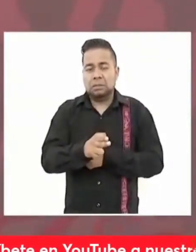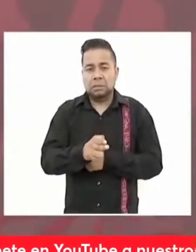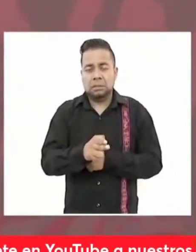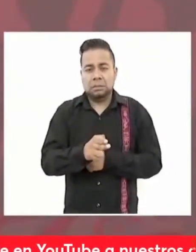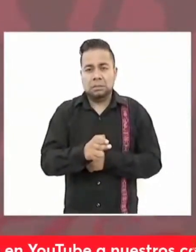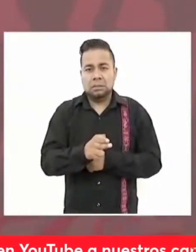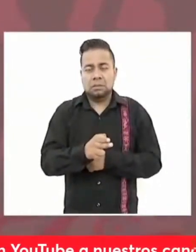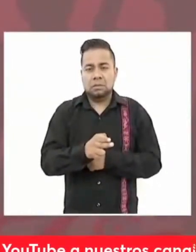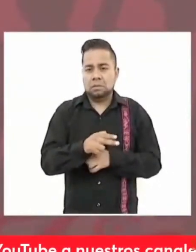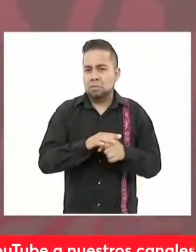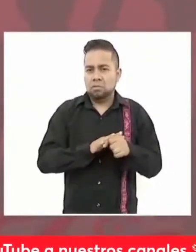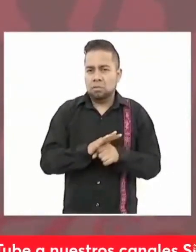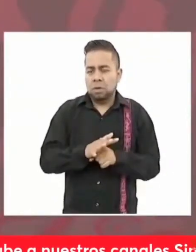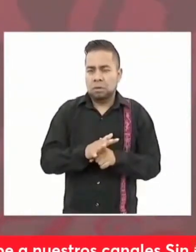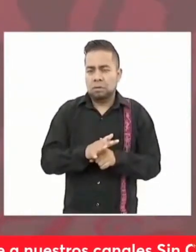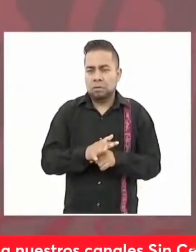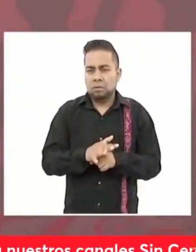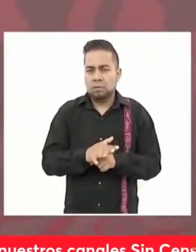este